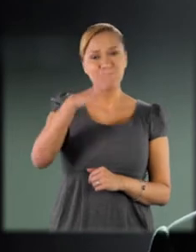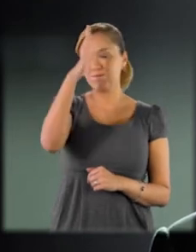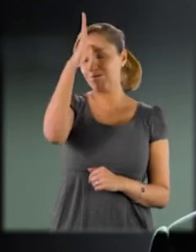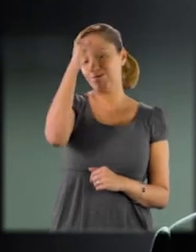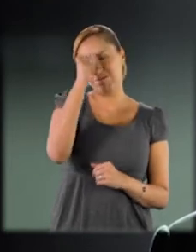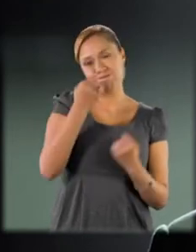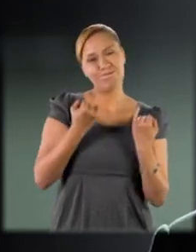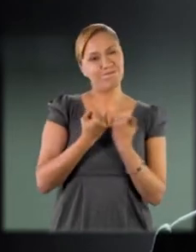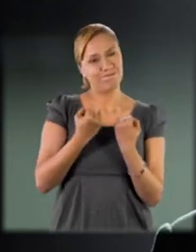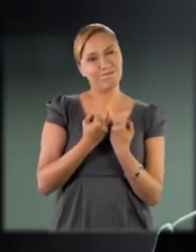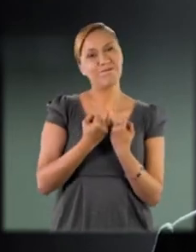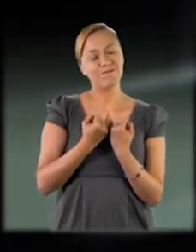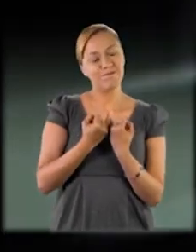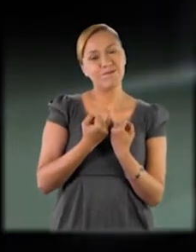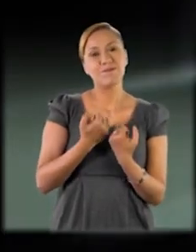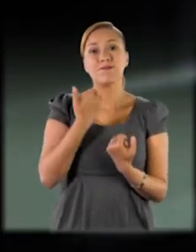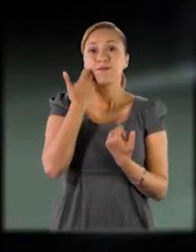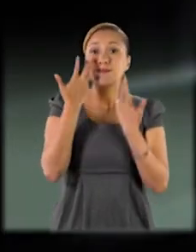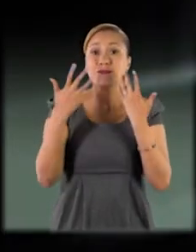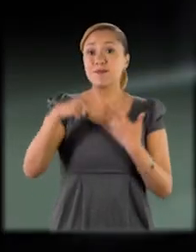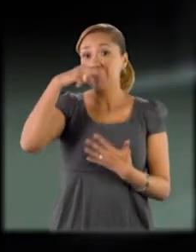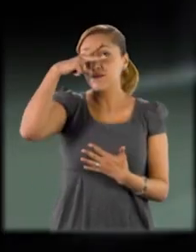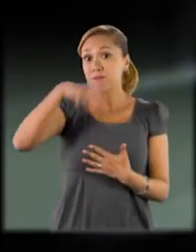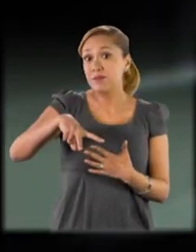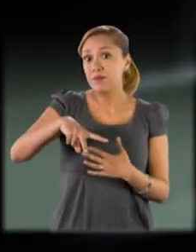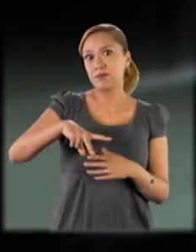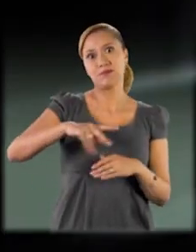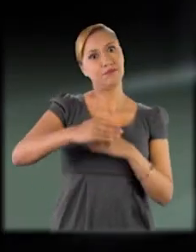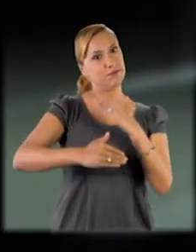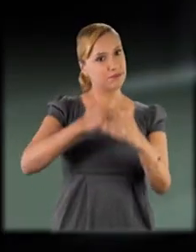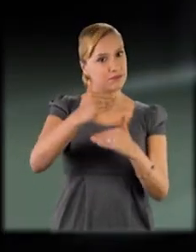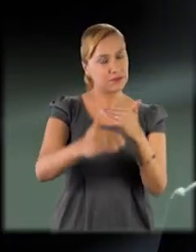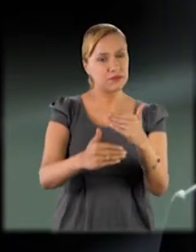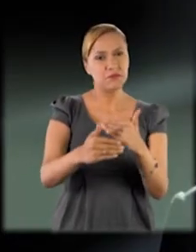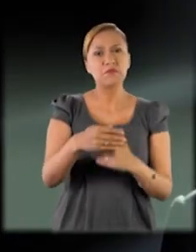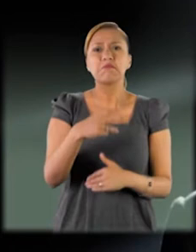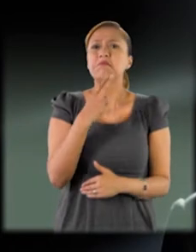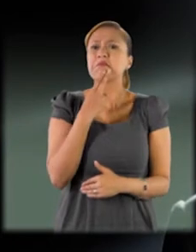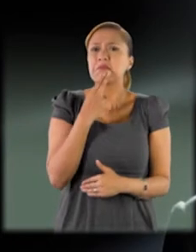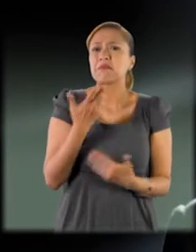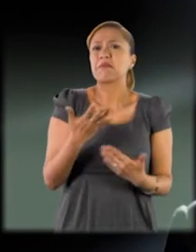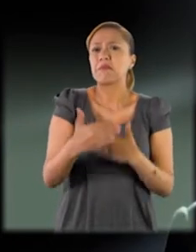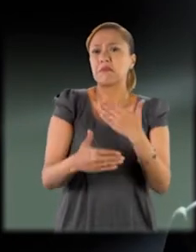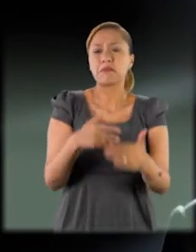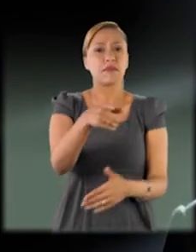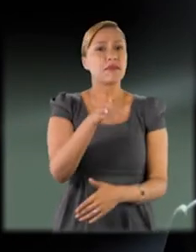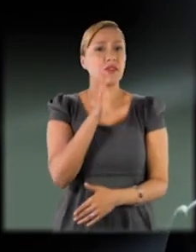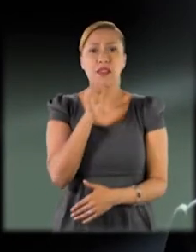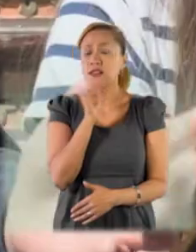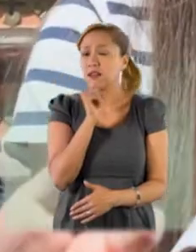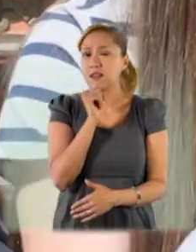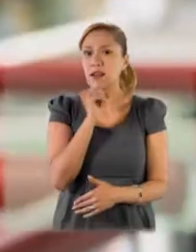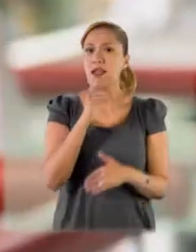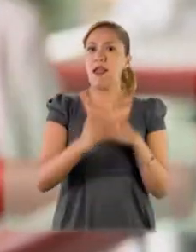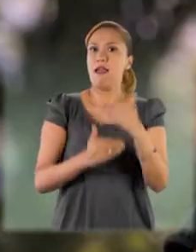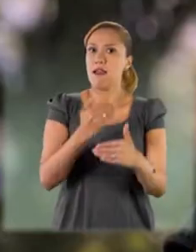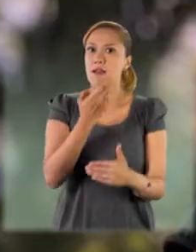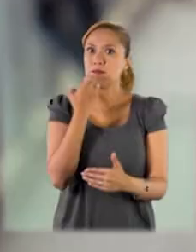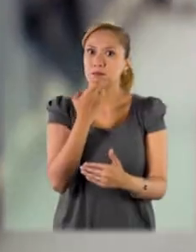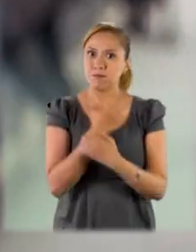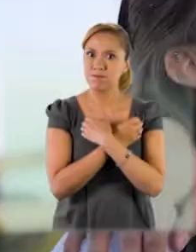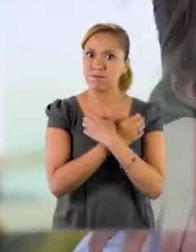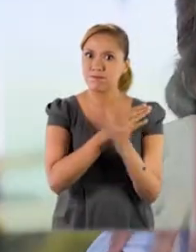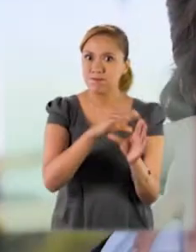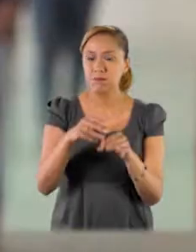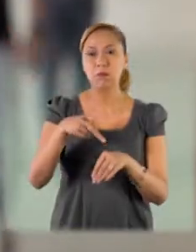En lo que todos estamos de acuerdo es que nuestro país tiene que avanzar. Pero ¿de qué sirve avanzar si tú no avanzas? Avanzar en educación